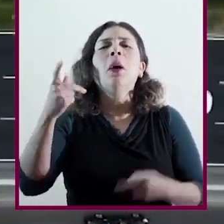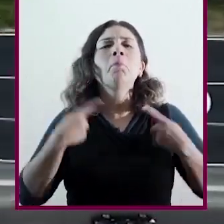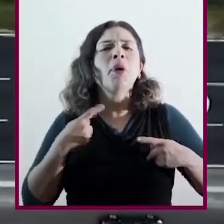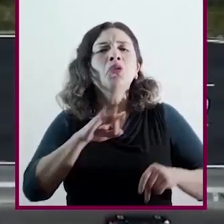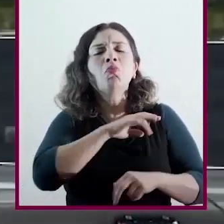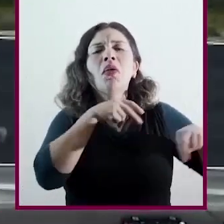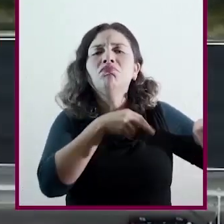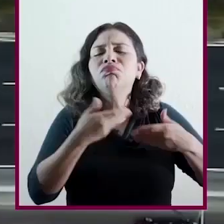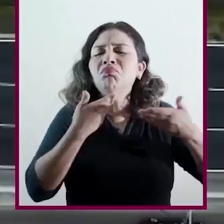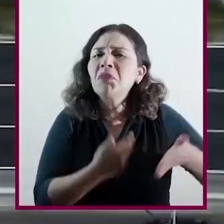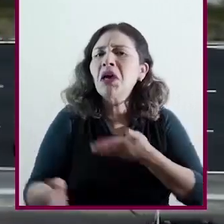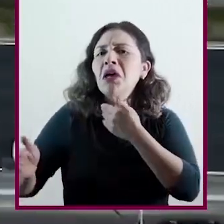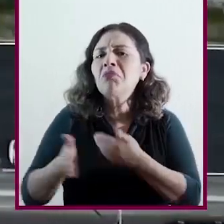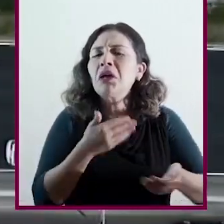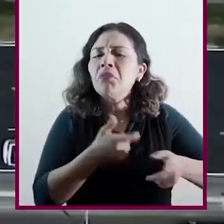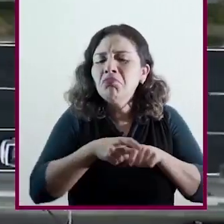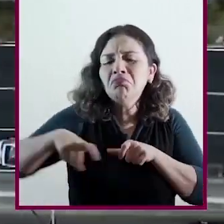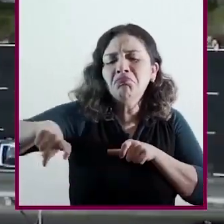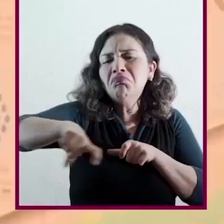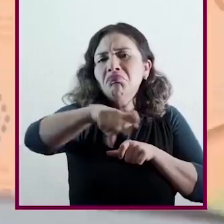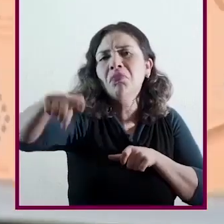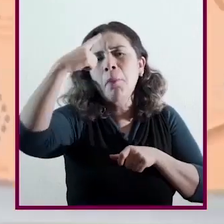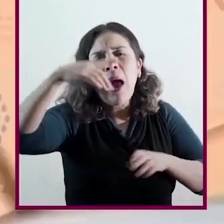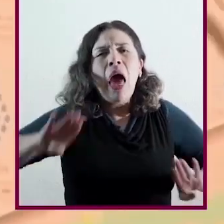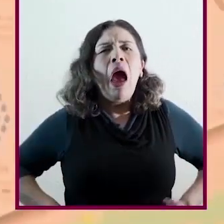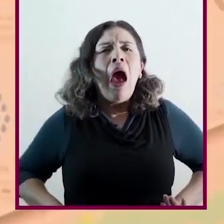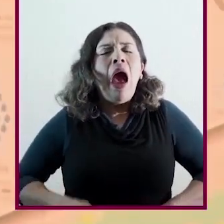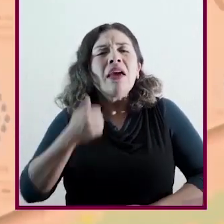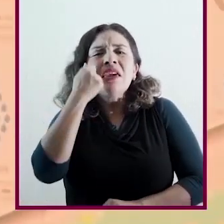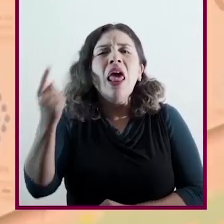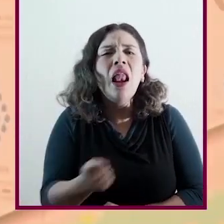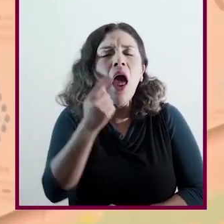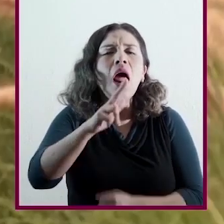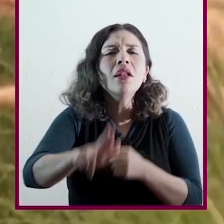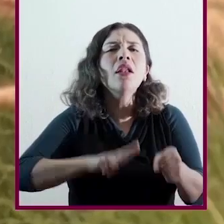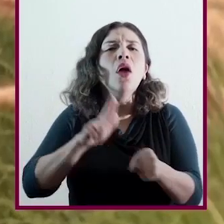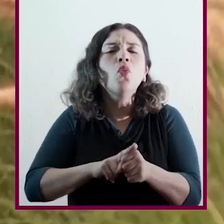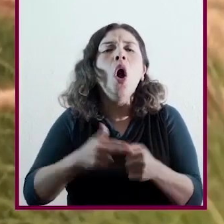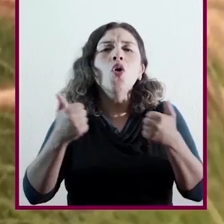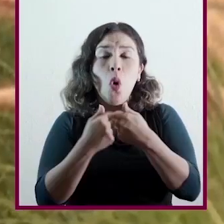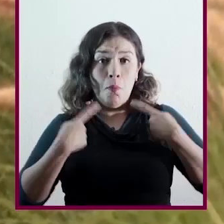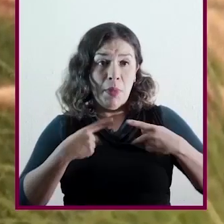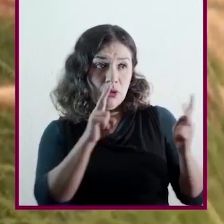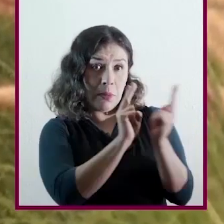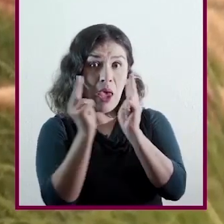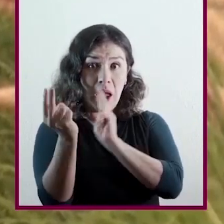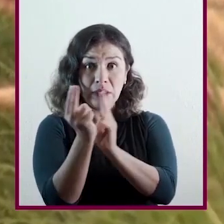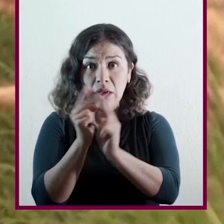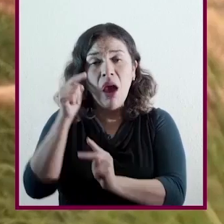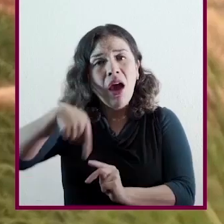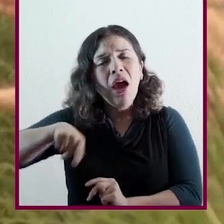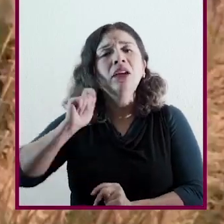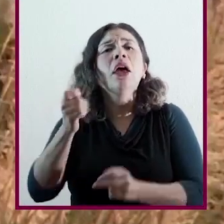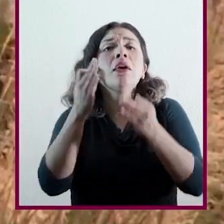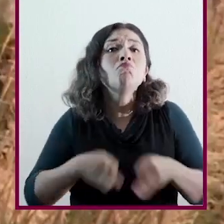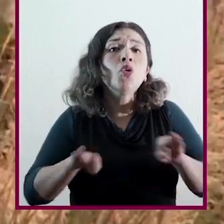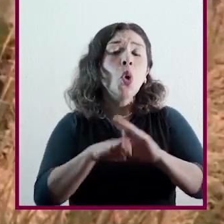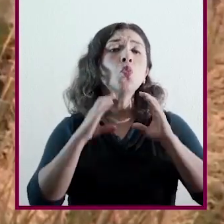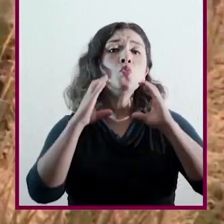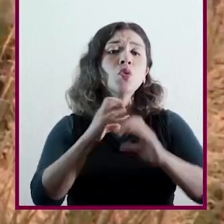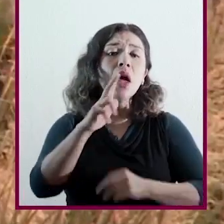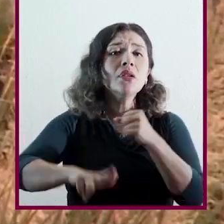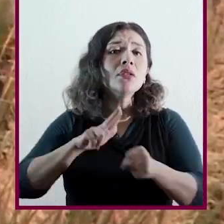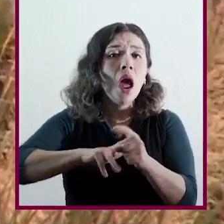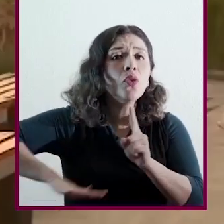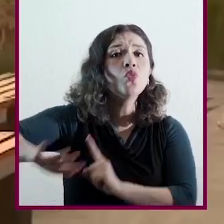corredor peatonal que busca mantener la vegetación propia de la zona y hacer conciencia entre los vecinos de la importancia del